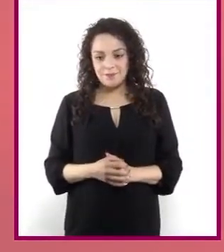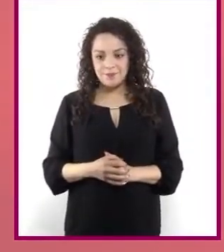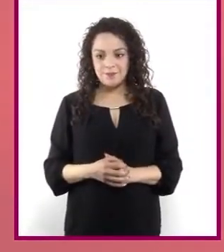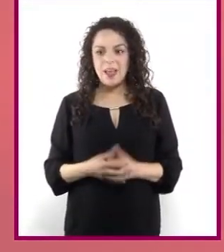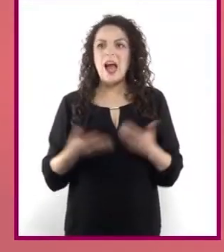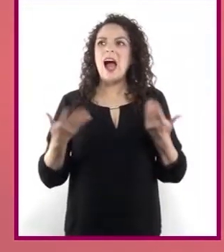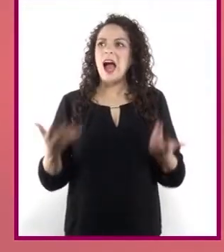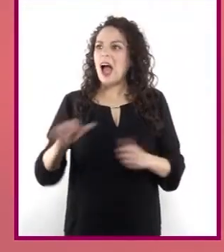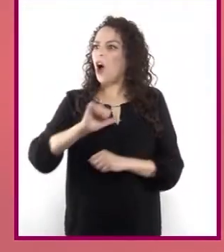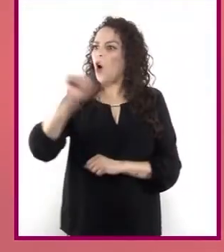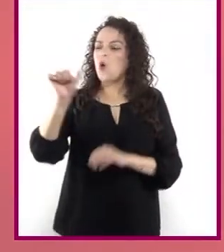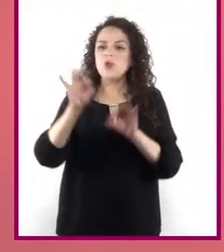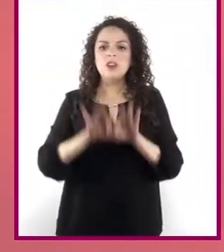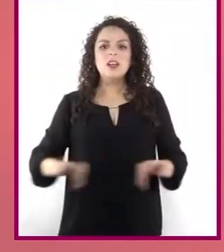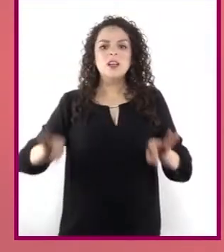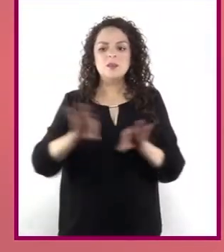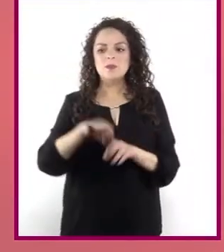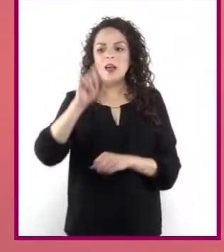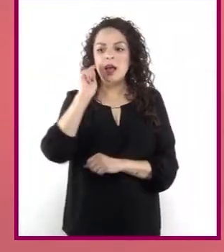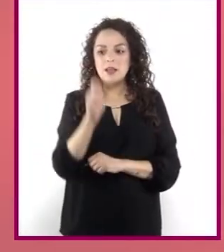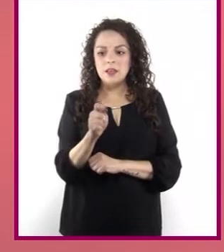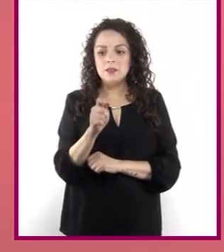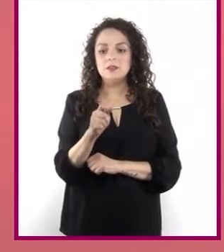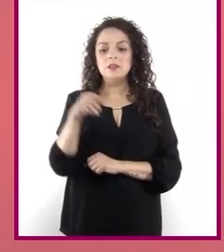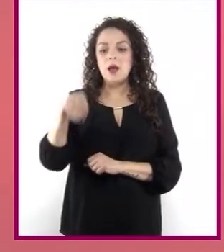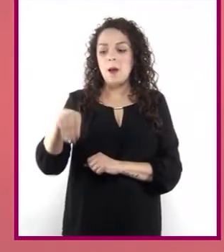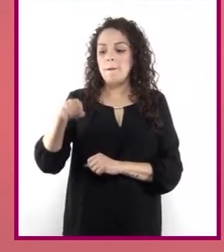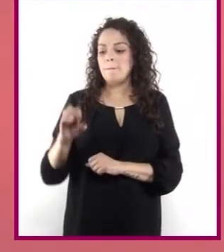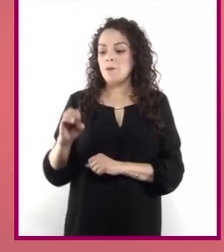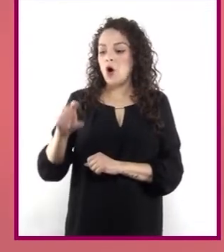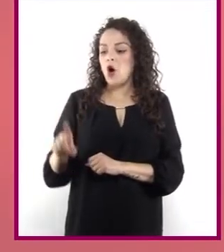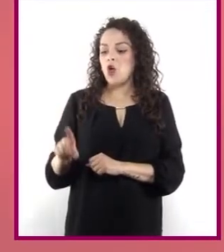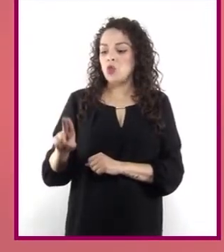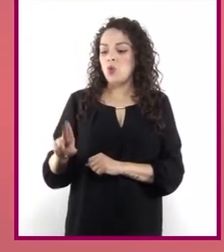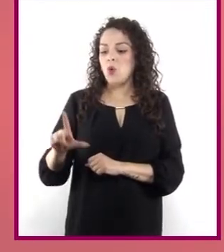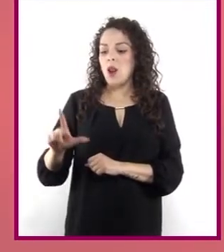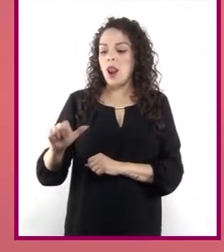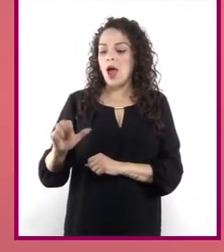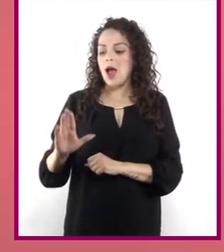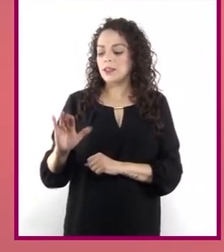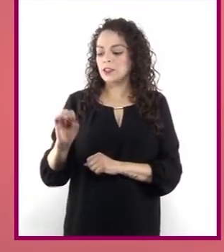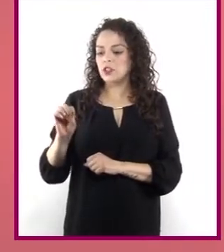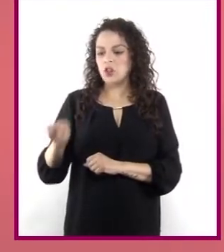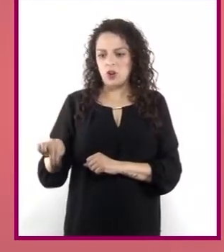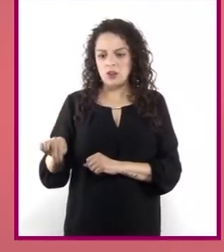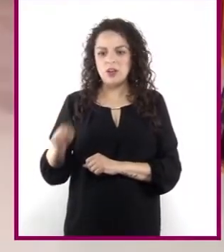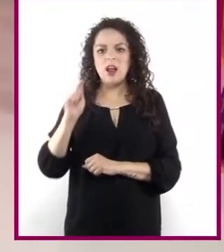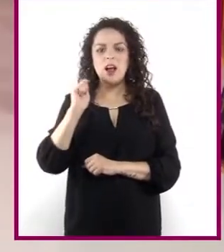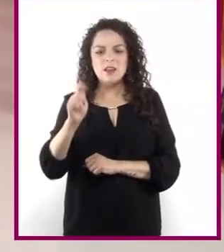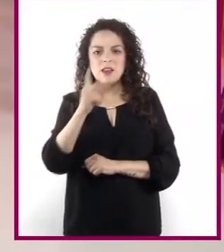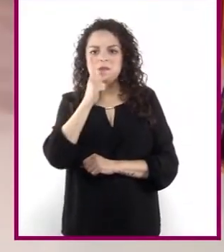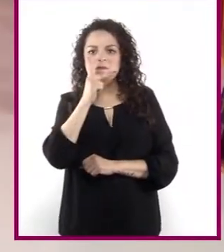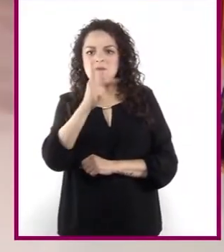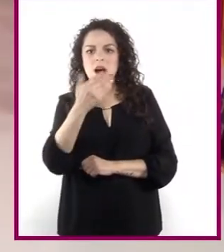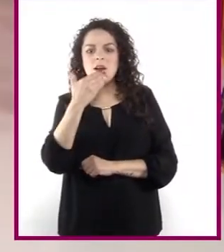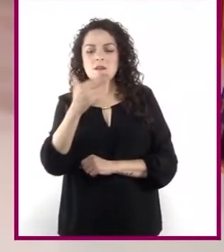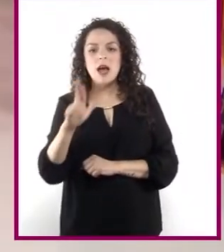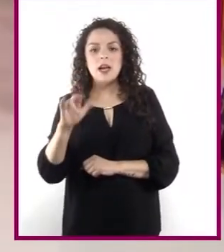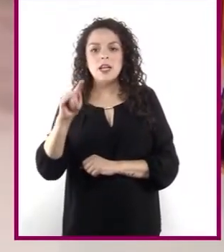Otro aspecto importante es la modulación. Modular las palabras permite llevar un ritmo